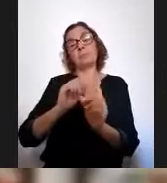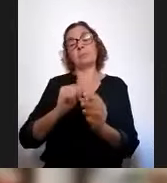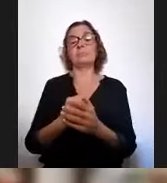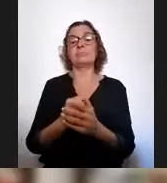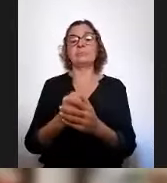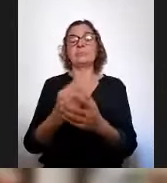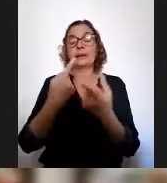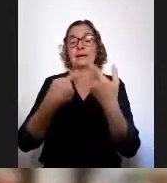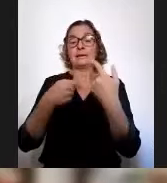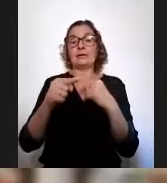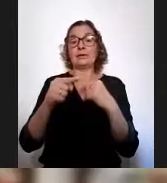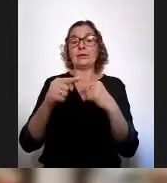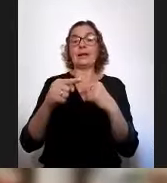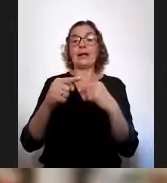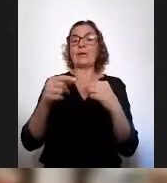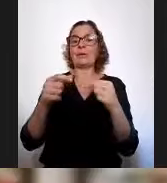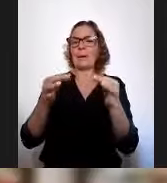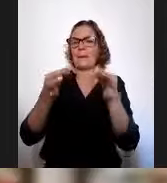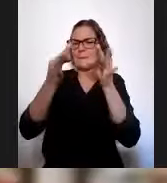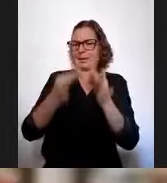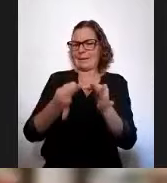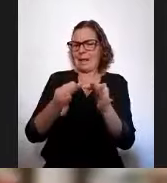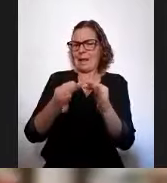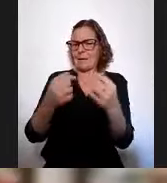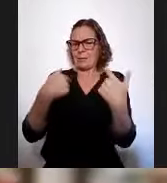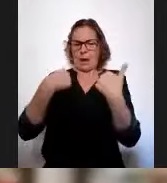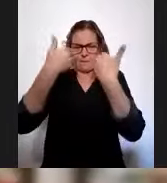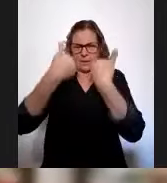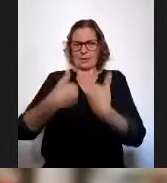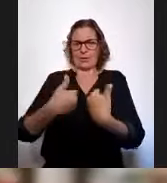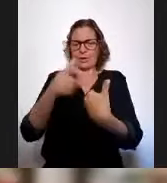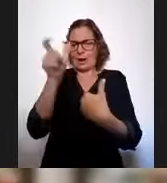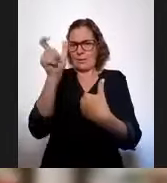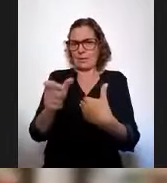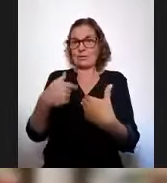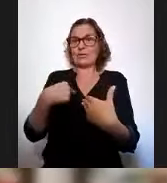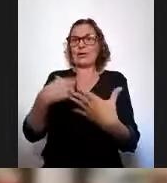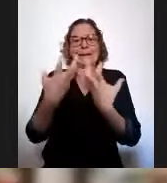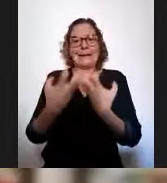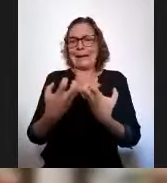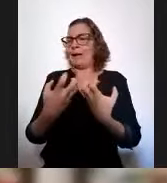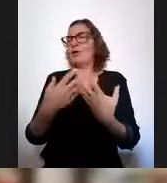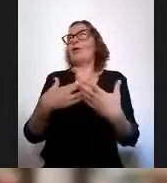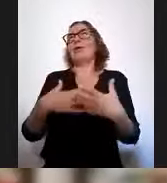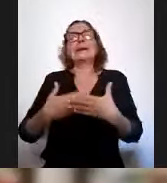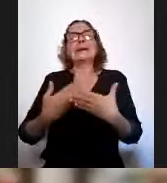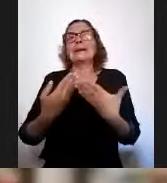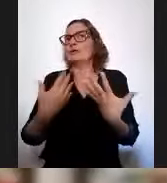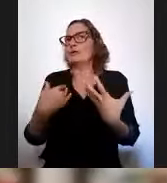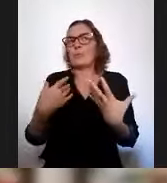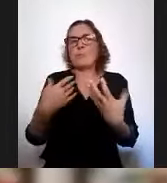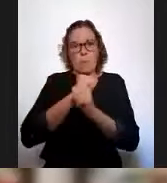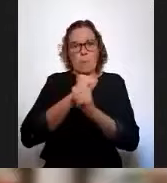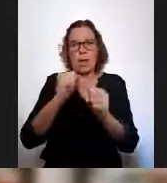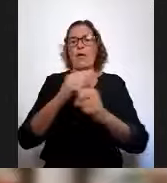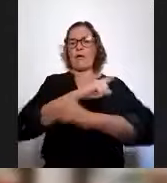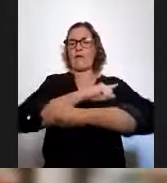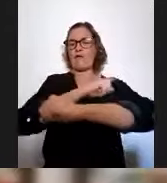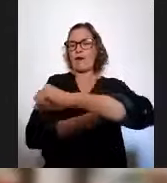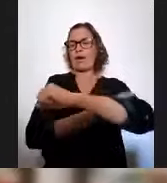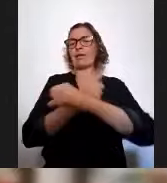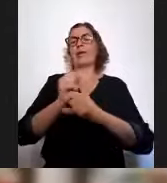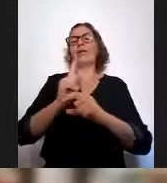Entonces, hay que tener algo especial para ser emprendedor: ganas, fuerzas, animarse, ¿sí? No hace falta ni